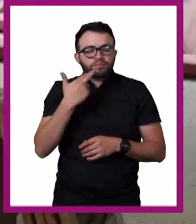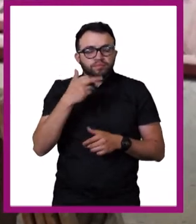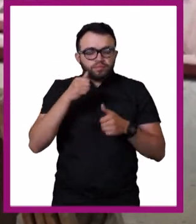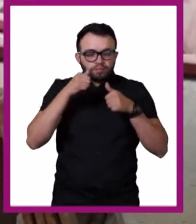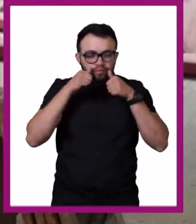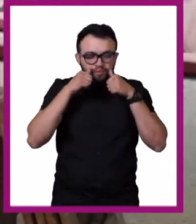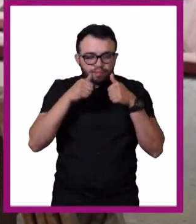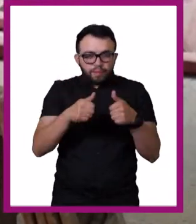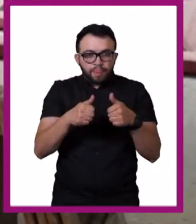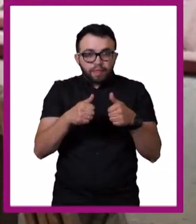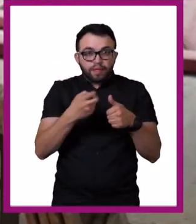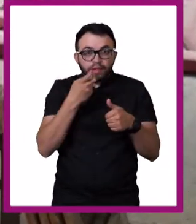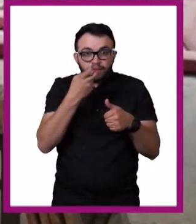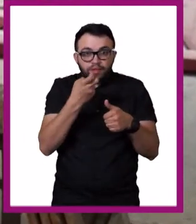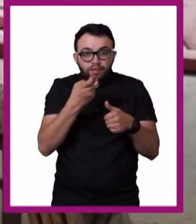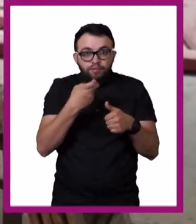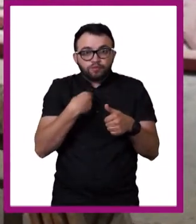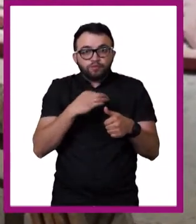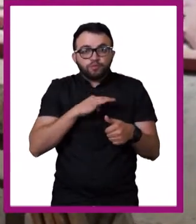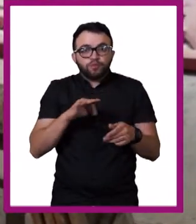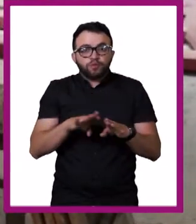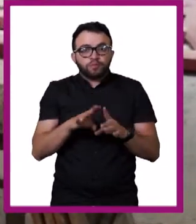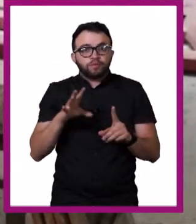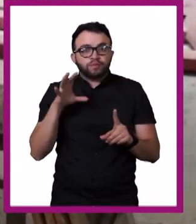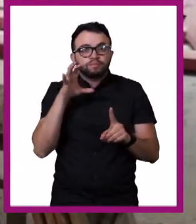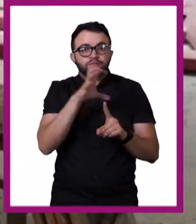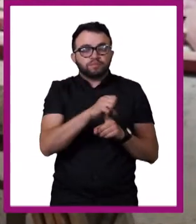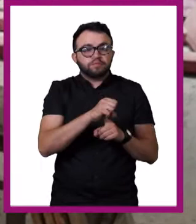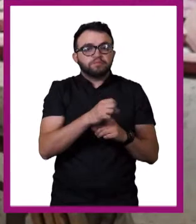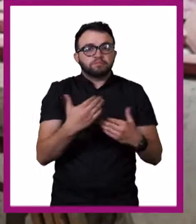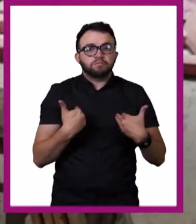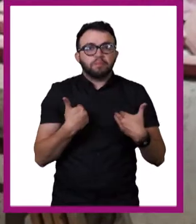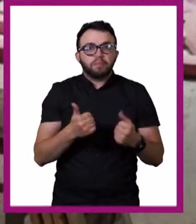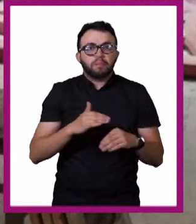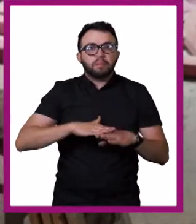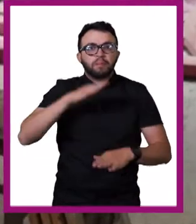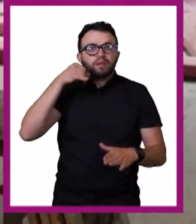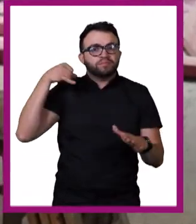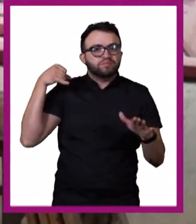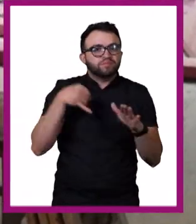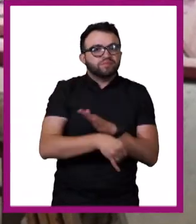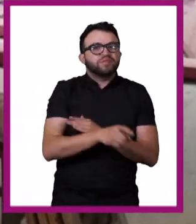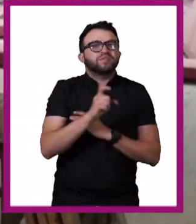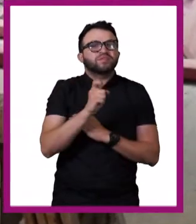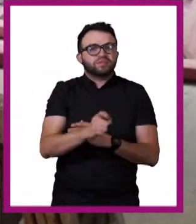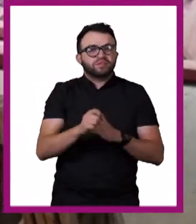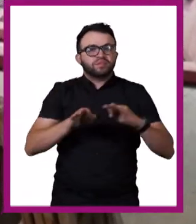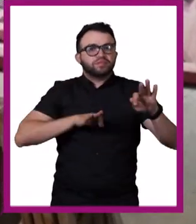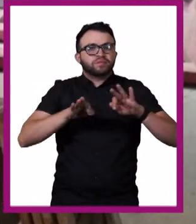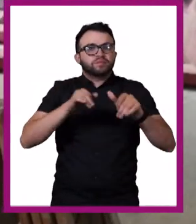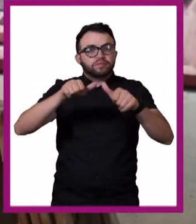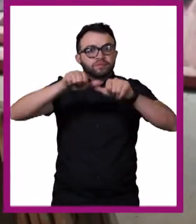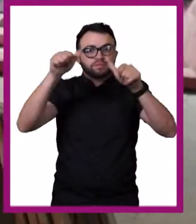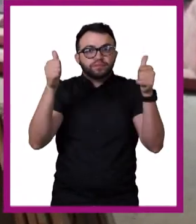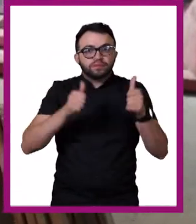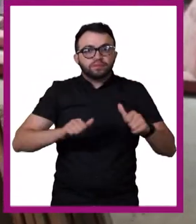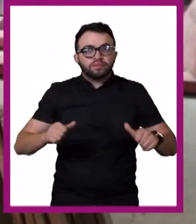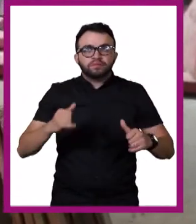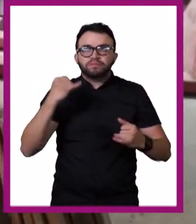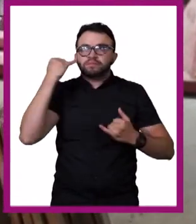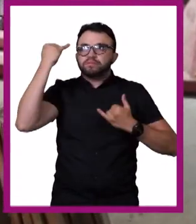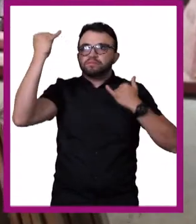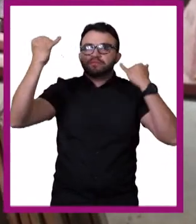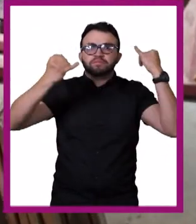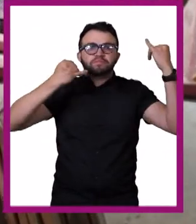manera de poder llegar a entender más a fondo el significado del trabajo artístico o